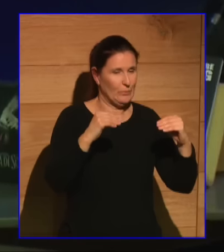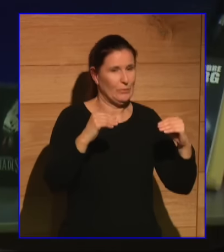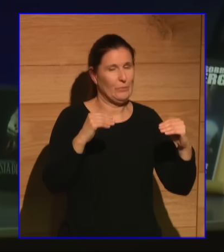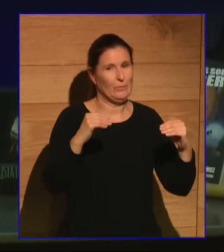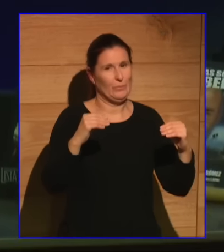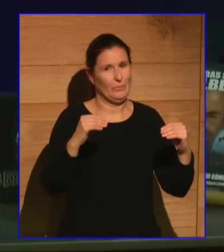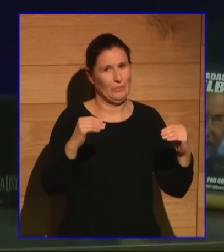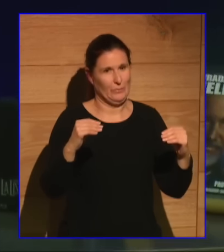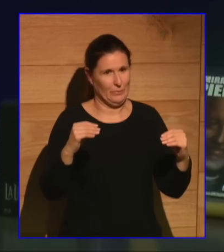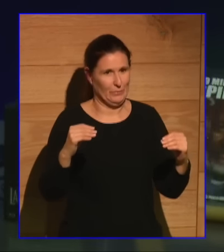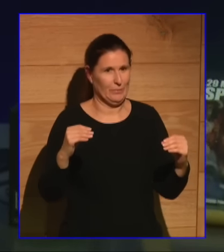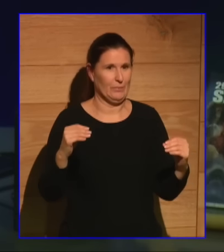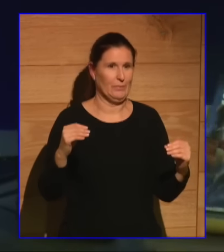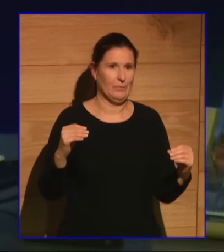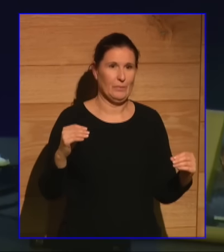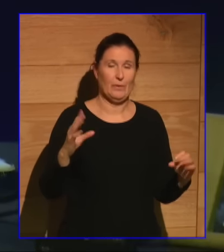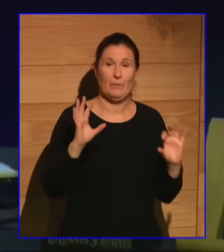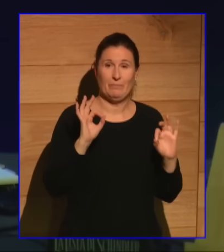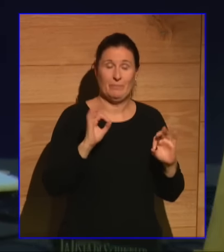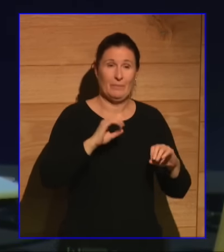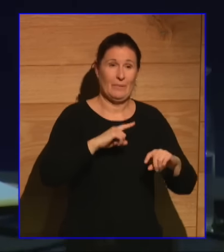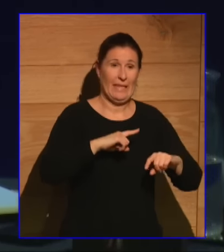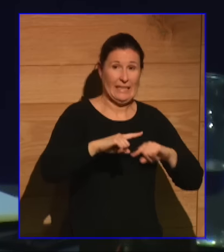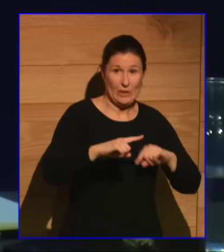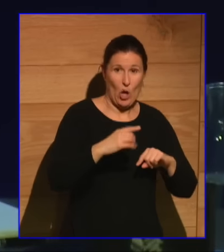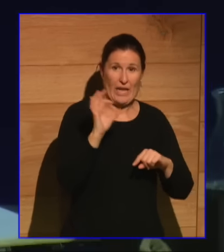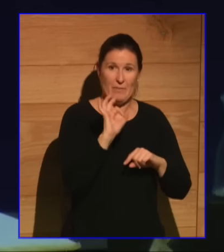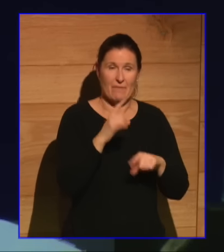moña, porque Spielberg... ¿Moña?